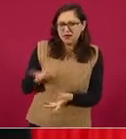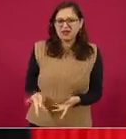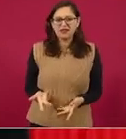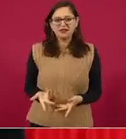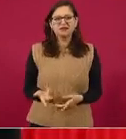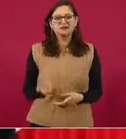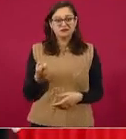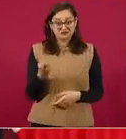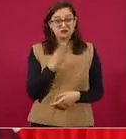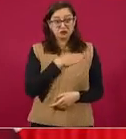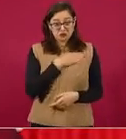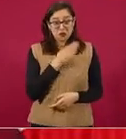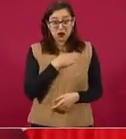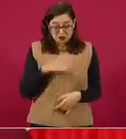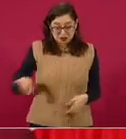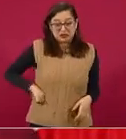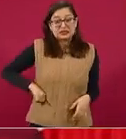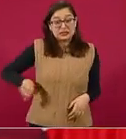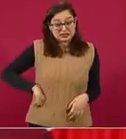Entonces es buen tema,